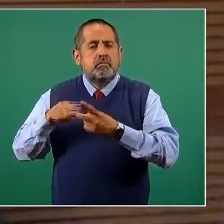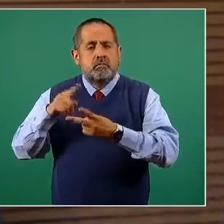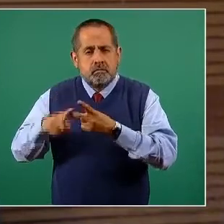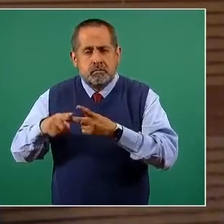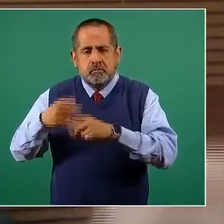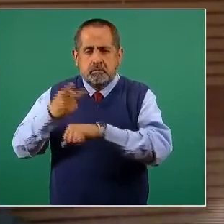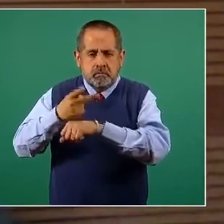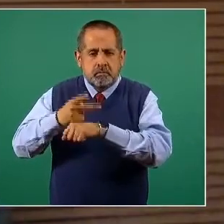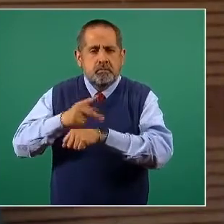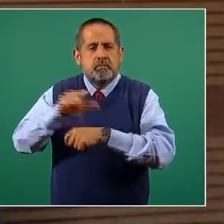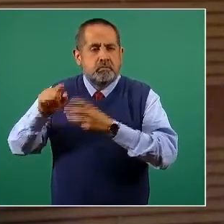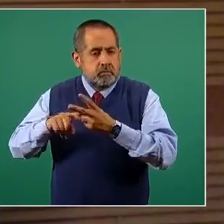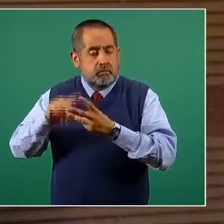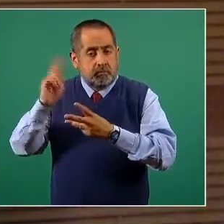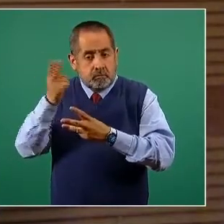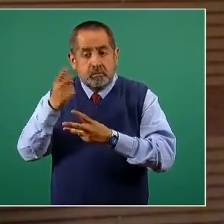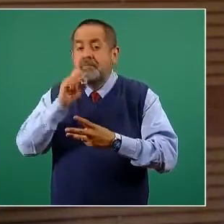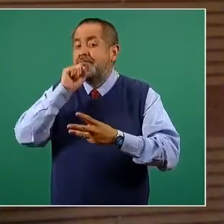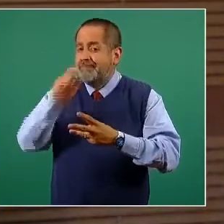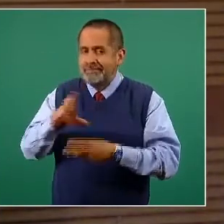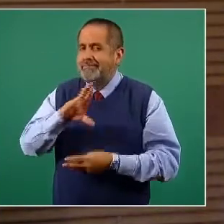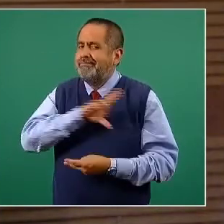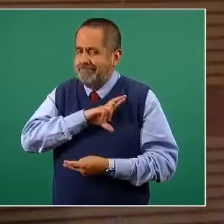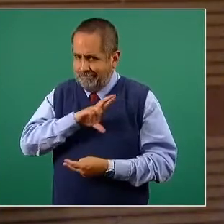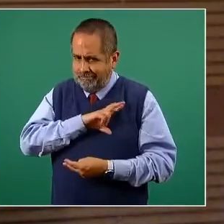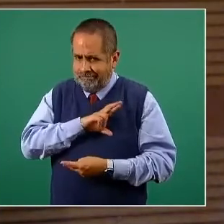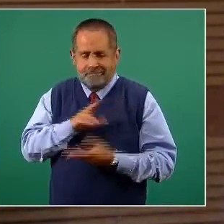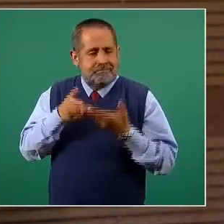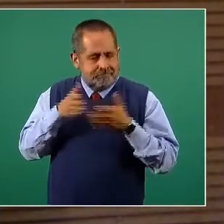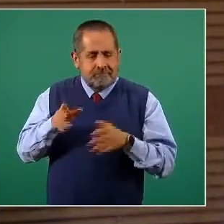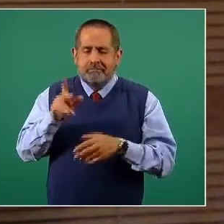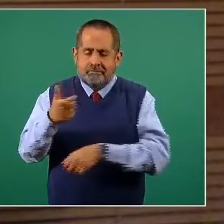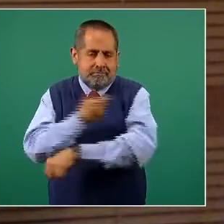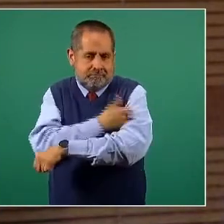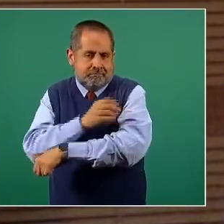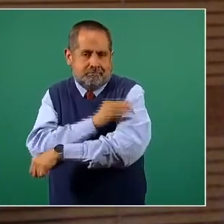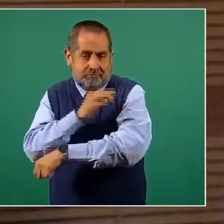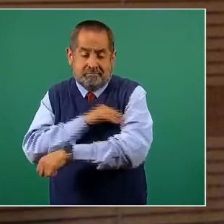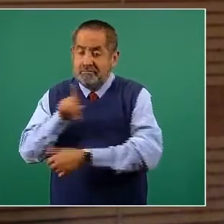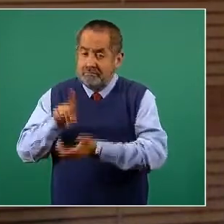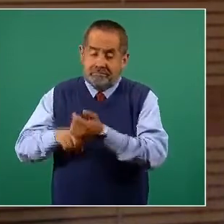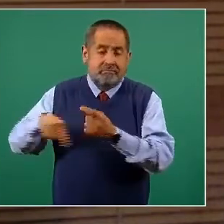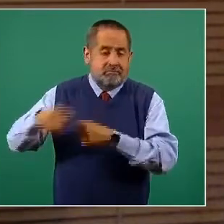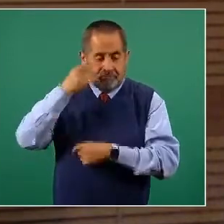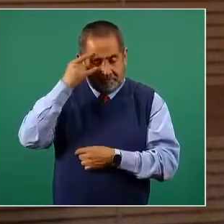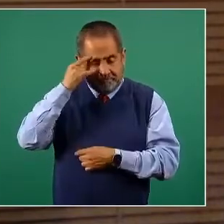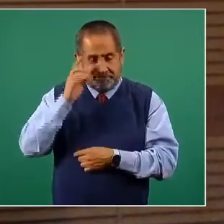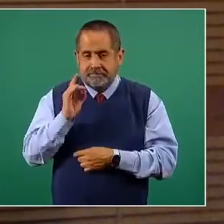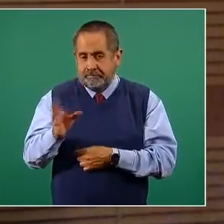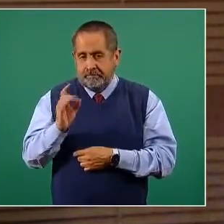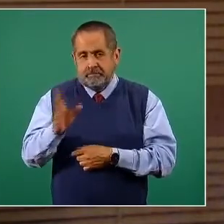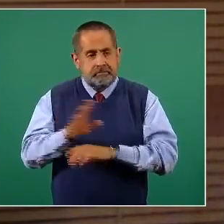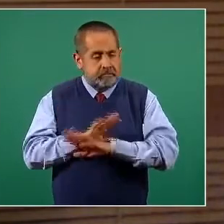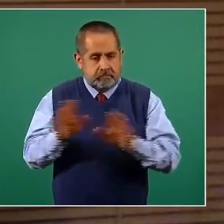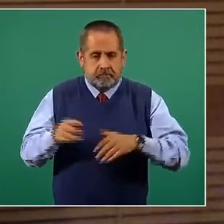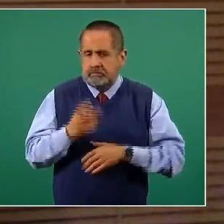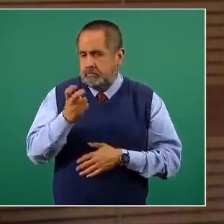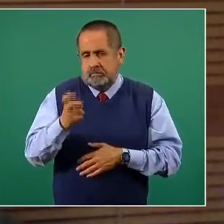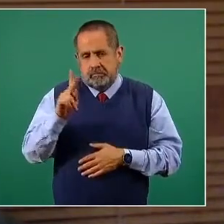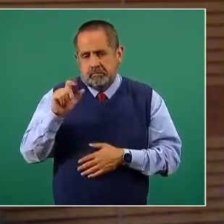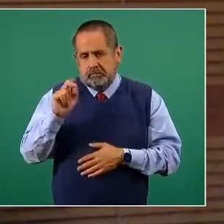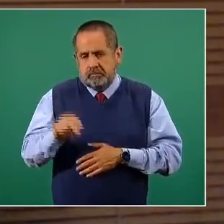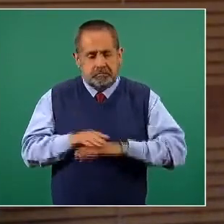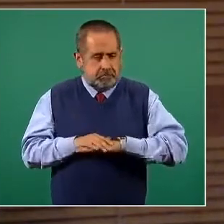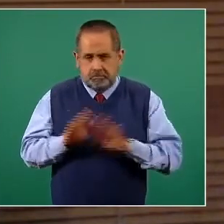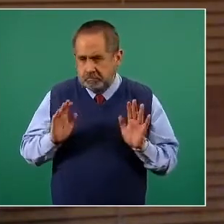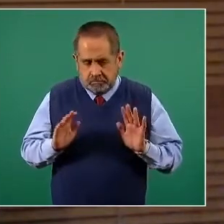superior y escuelas privadas, y eso sucedió en Campeche, y también se cubrió. Y ese es el plan. En el